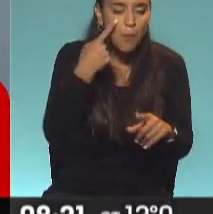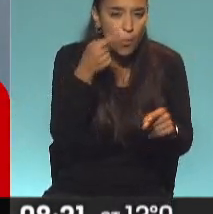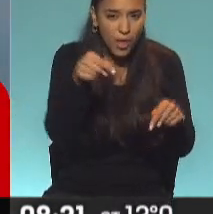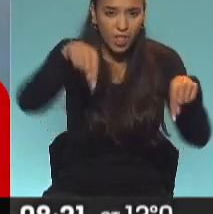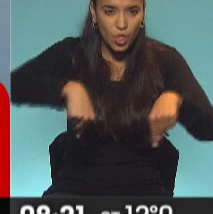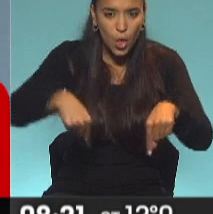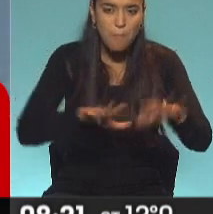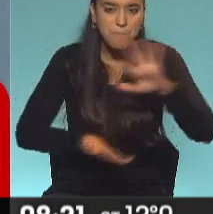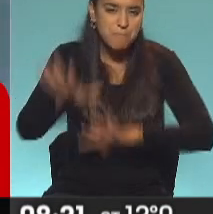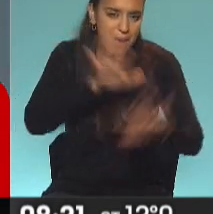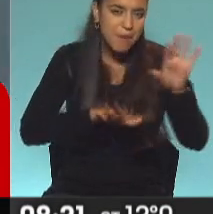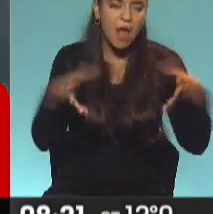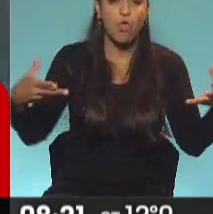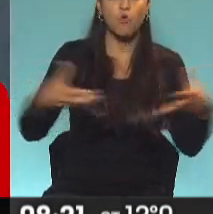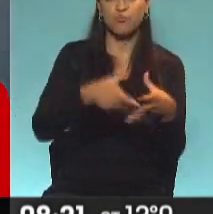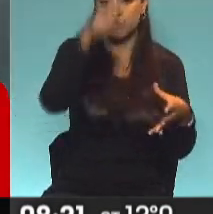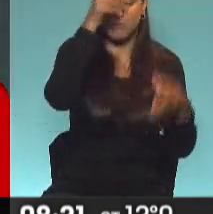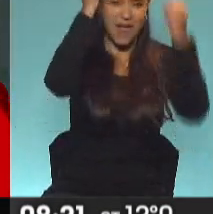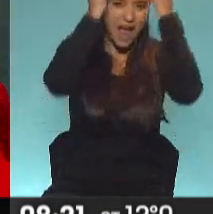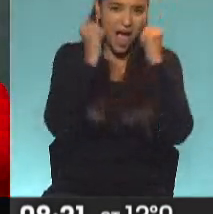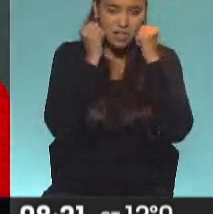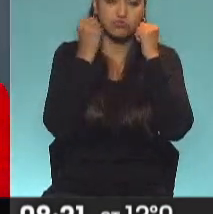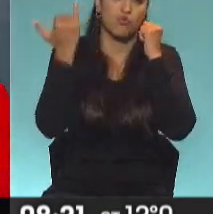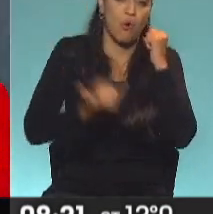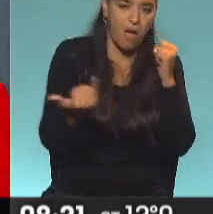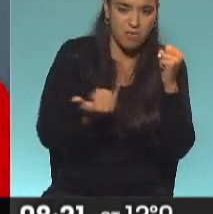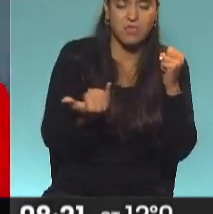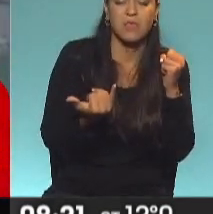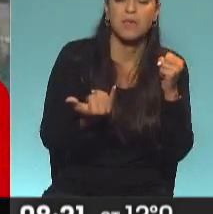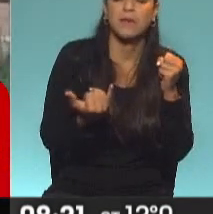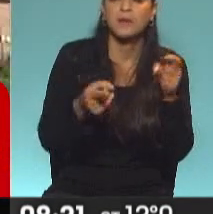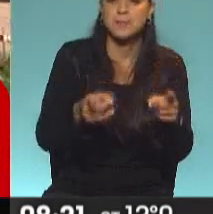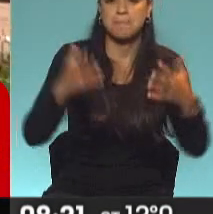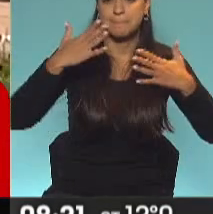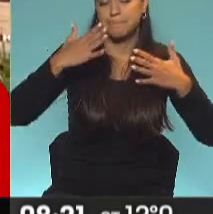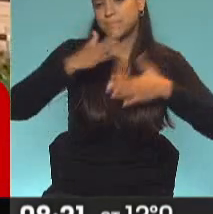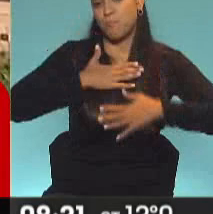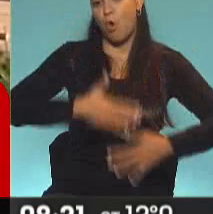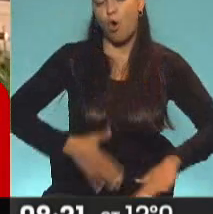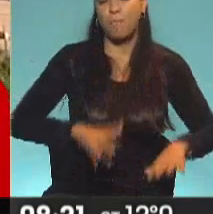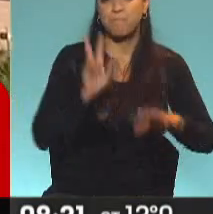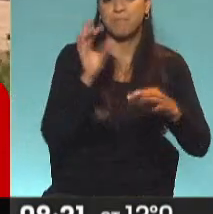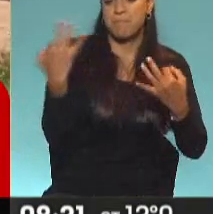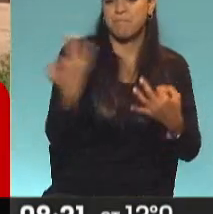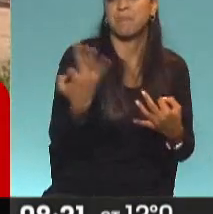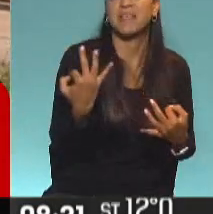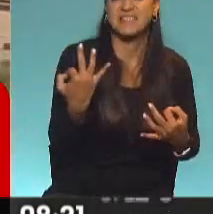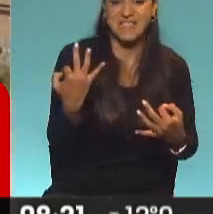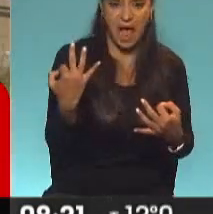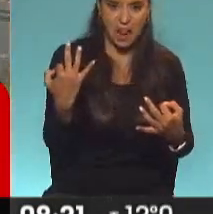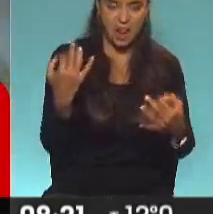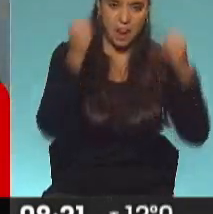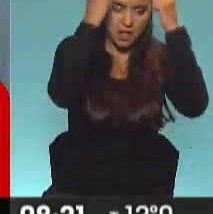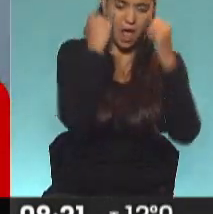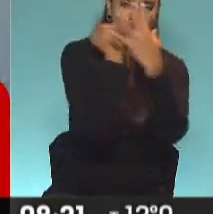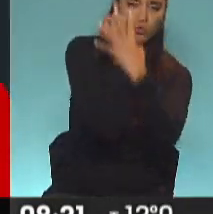están preparados los policías con cascos y, bueno, se trata precisamente de cuerpos especiales de la policía de la provincia de Buenos Aires. Sí, con